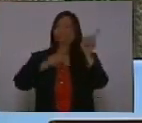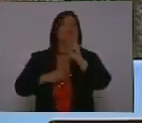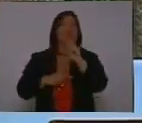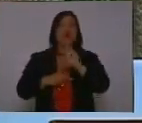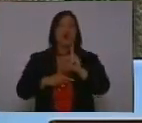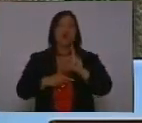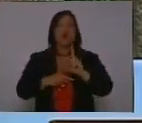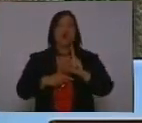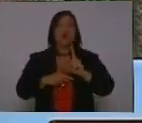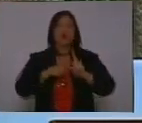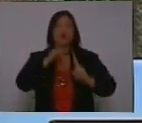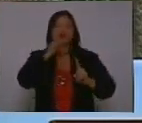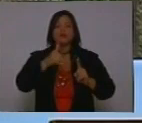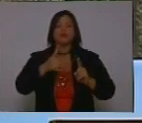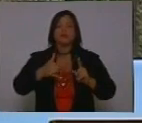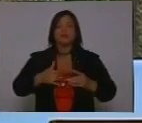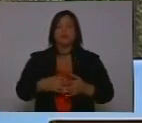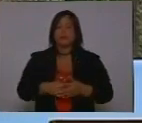más